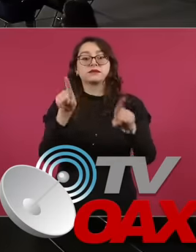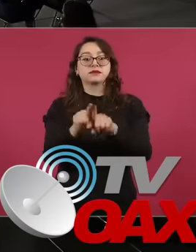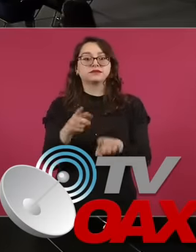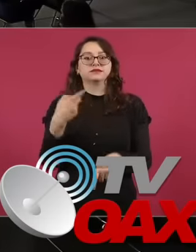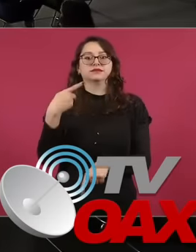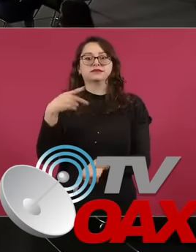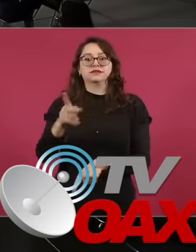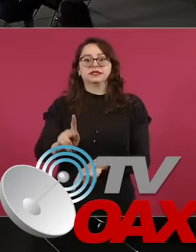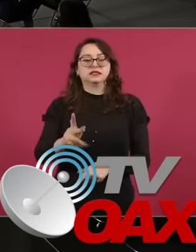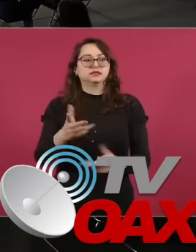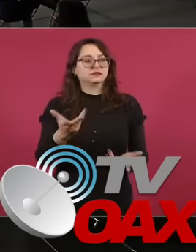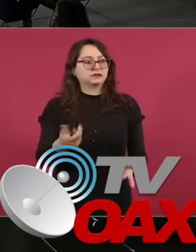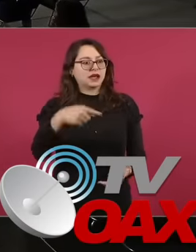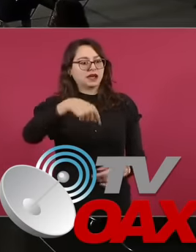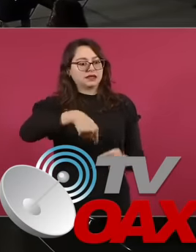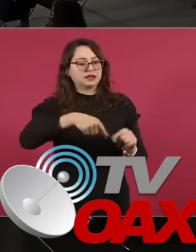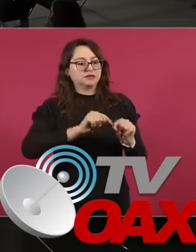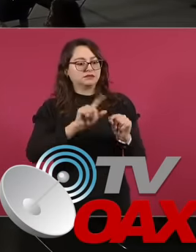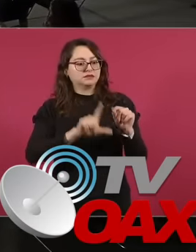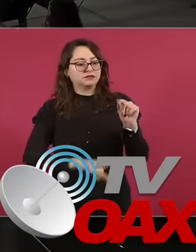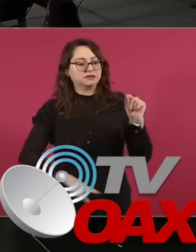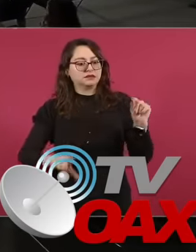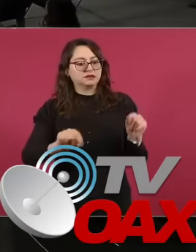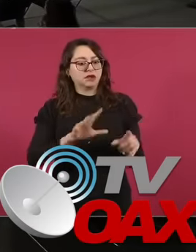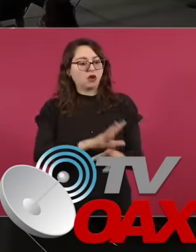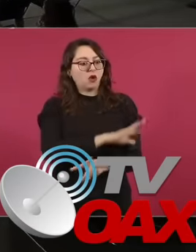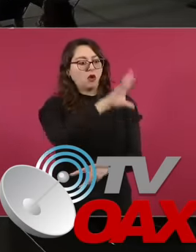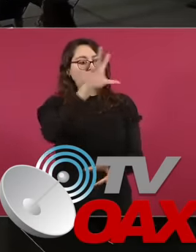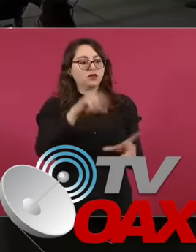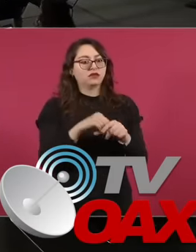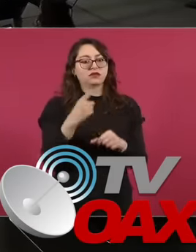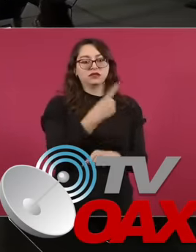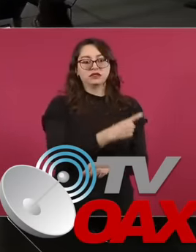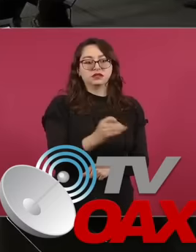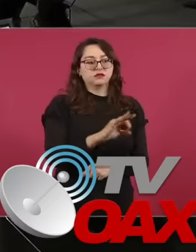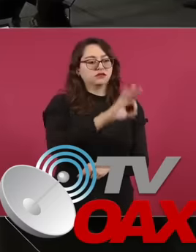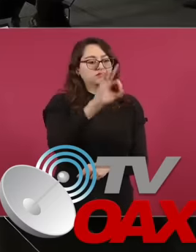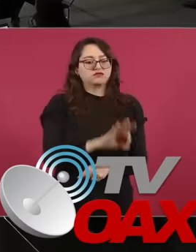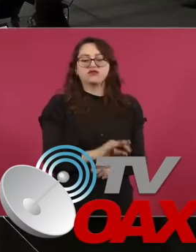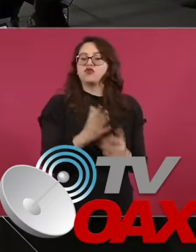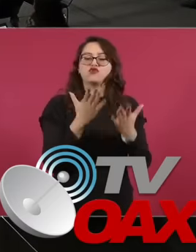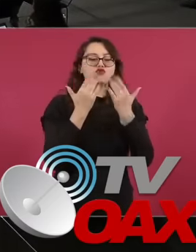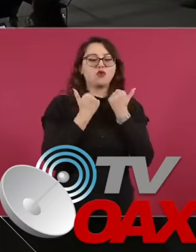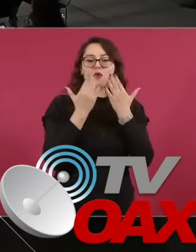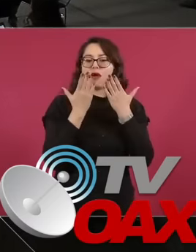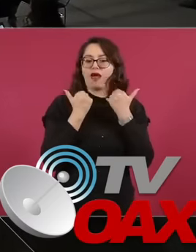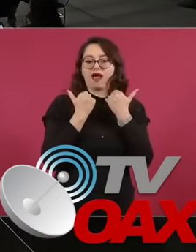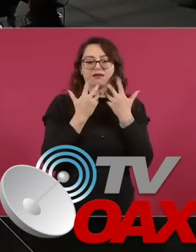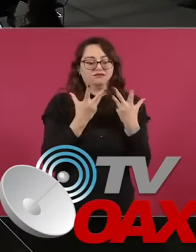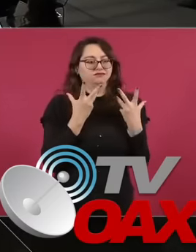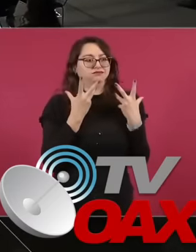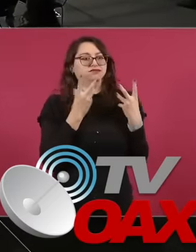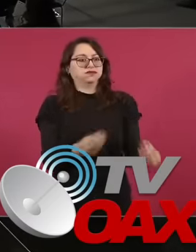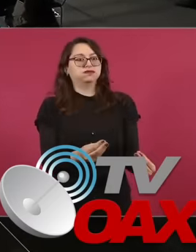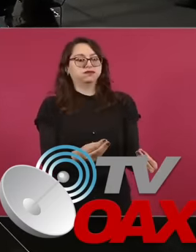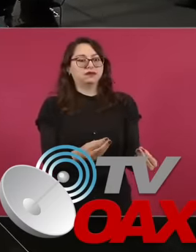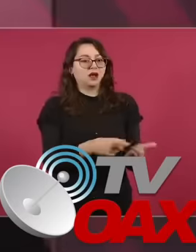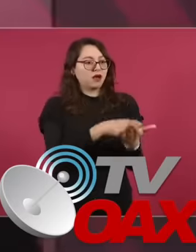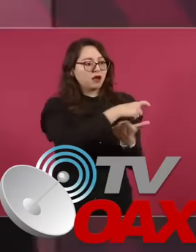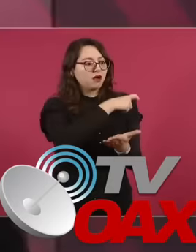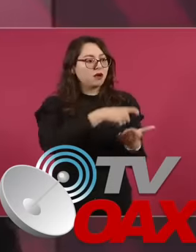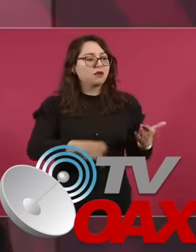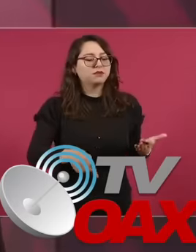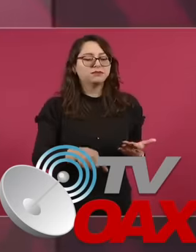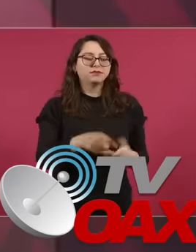hacía falta, que no se pudo adquirir en el mercado nacional.